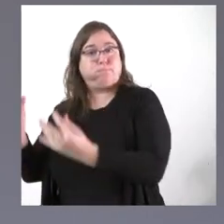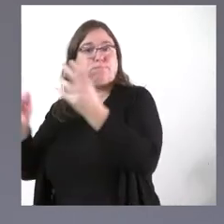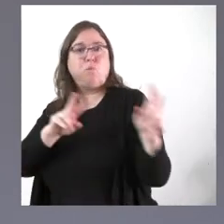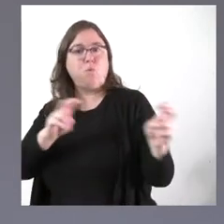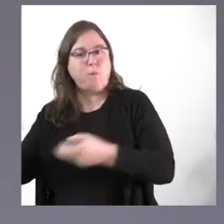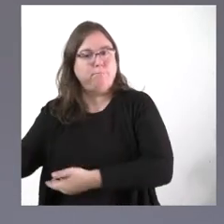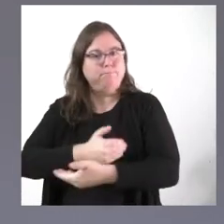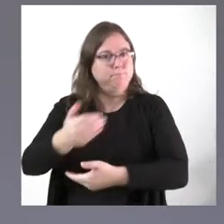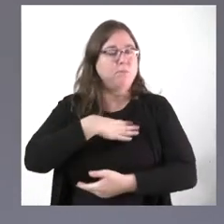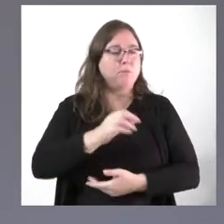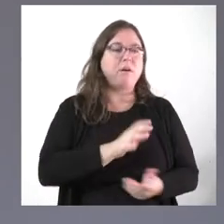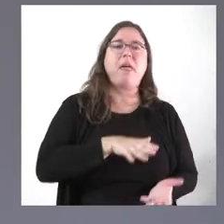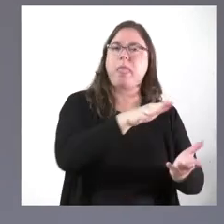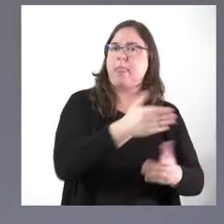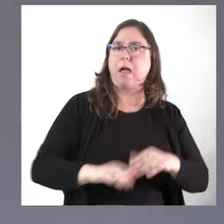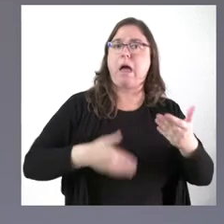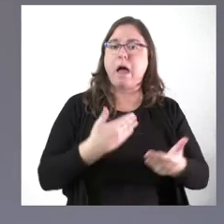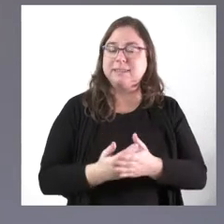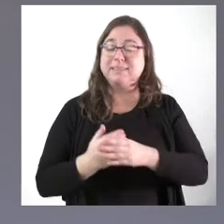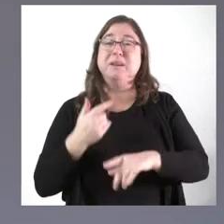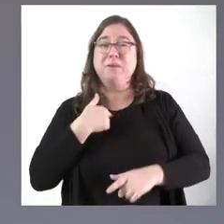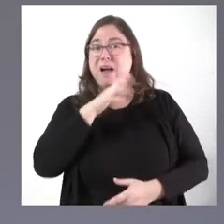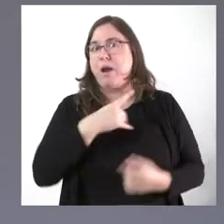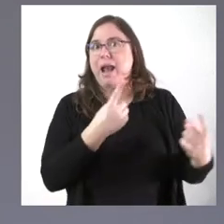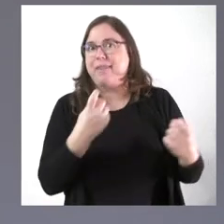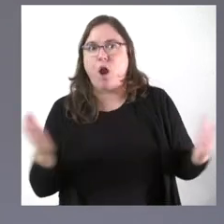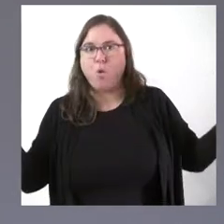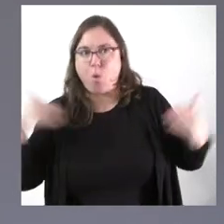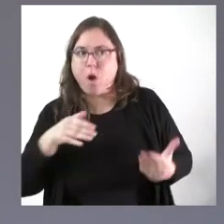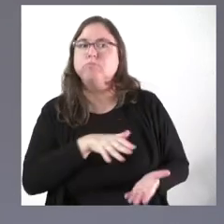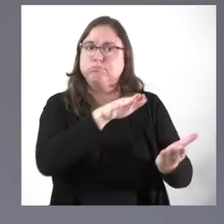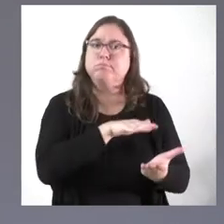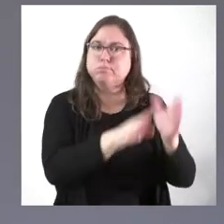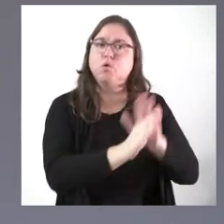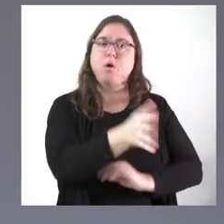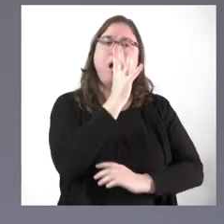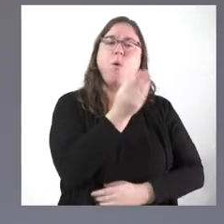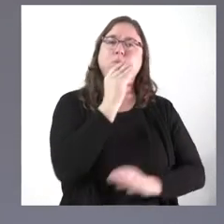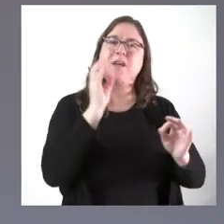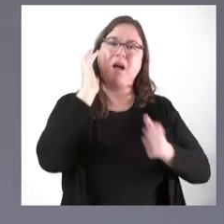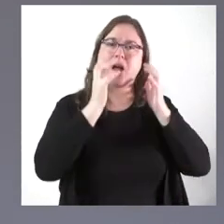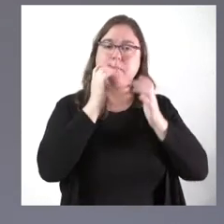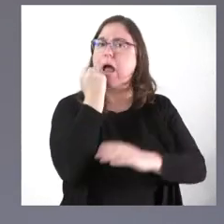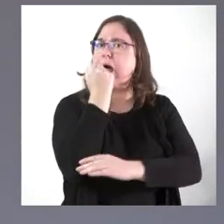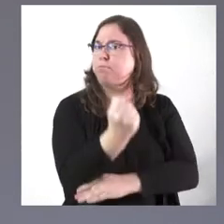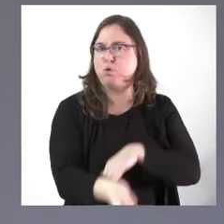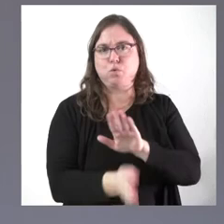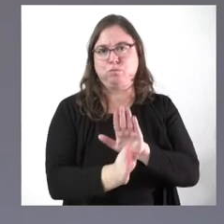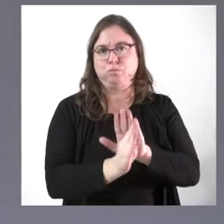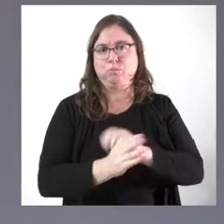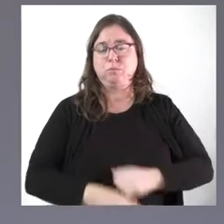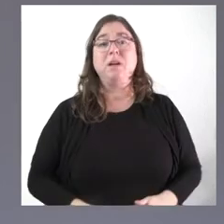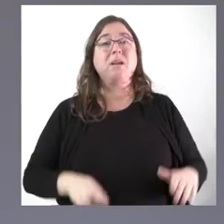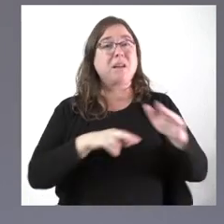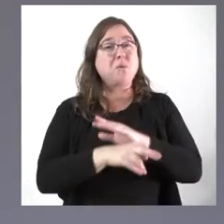por tanto esa regeneración de los pastos pueda Eliminar esta necesidad se sigue manteniendo por tanto ese apoyo constante está en curso también